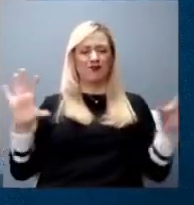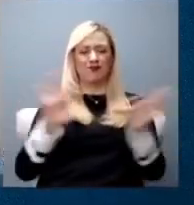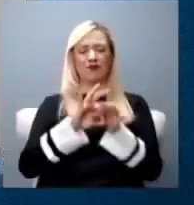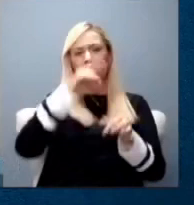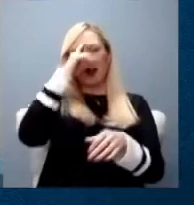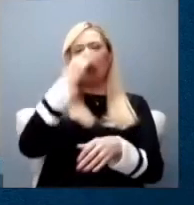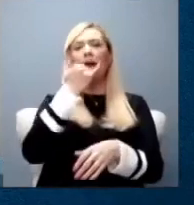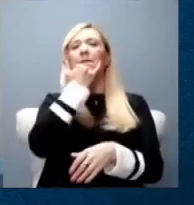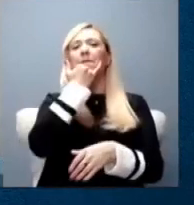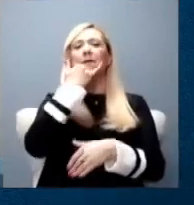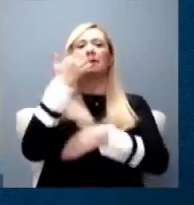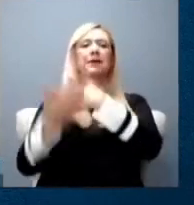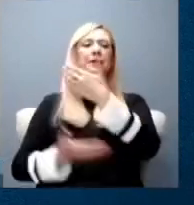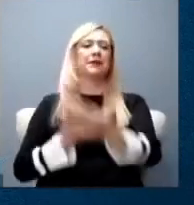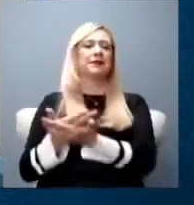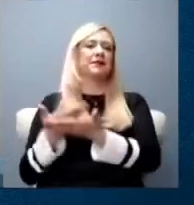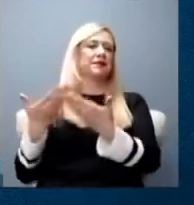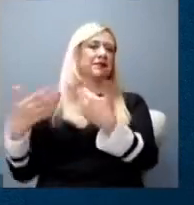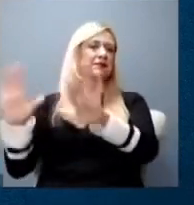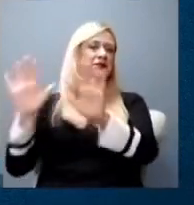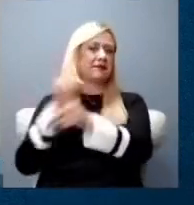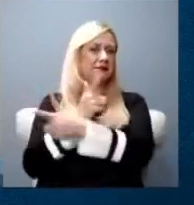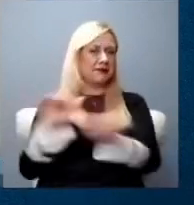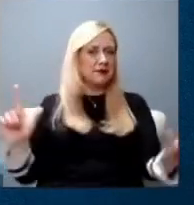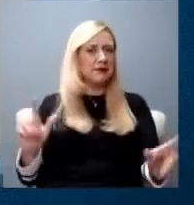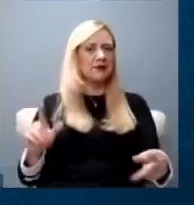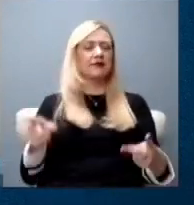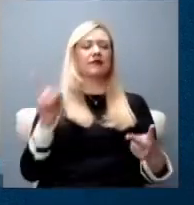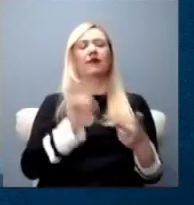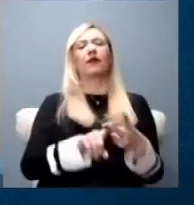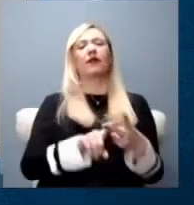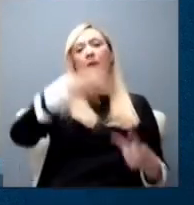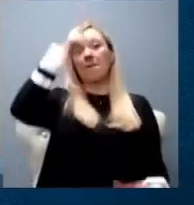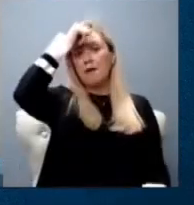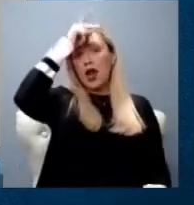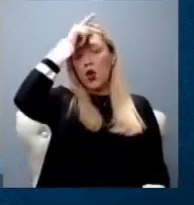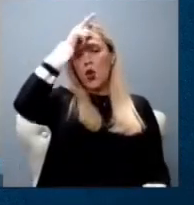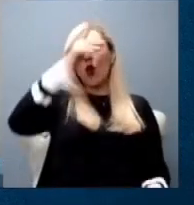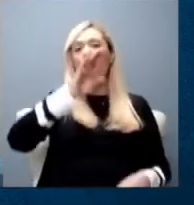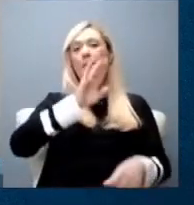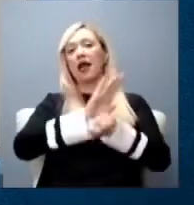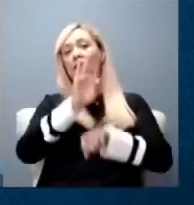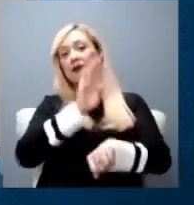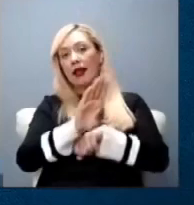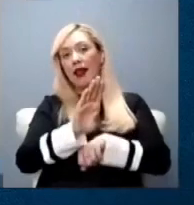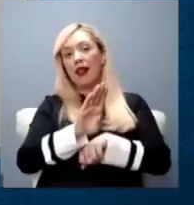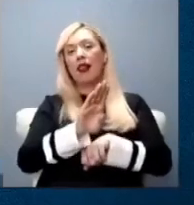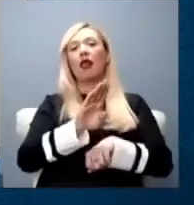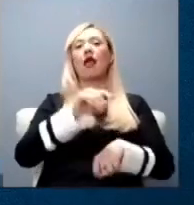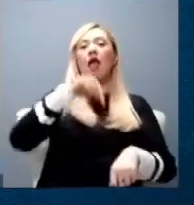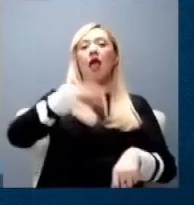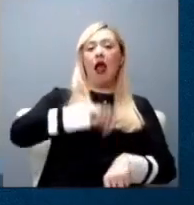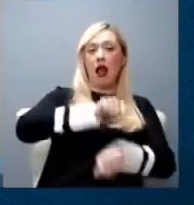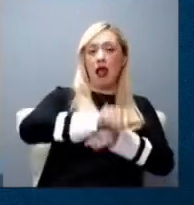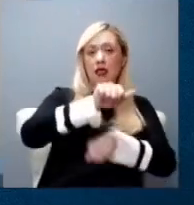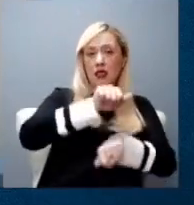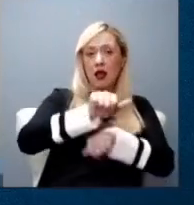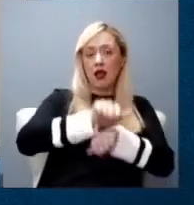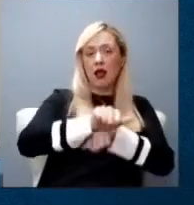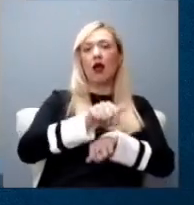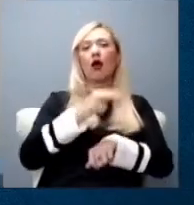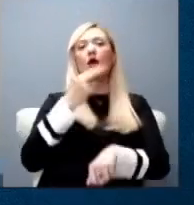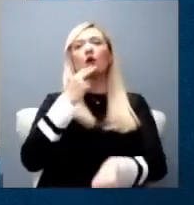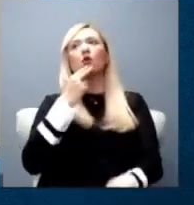amnistía, en el caso de Perú o en el caso de Brasil, también fueron utilizadas en Argentina para